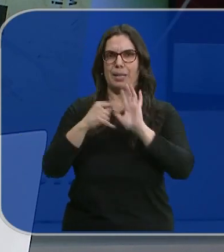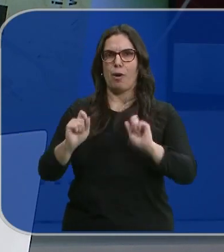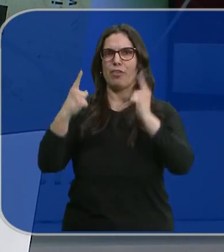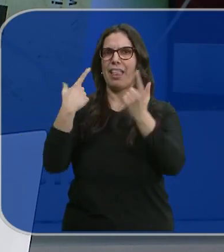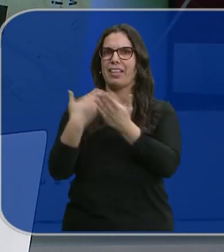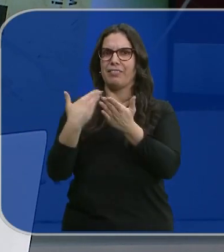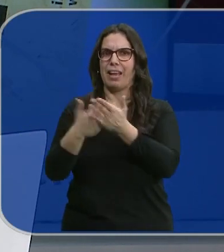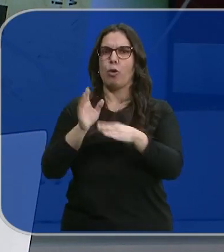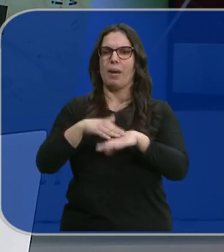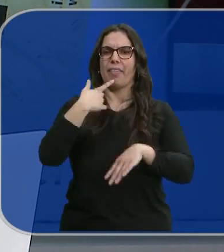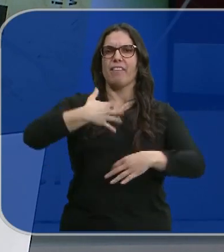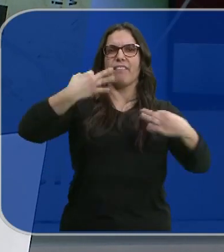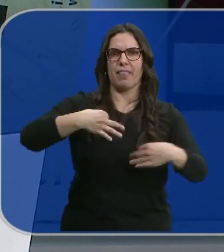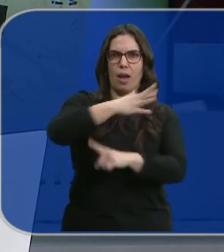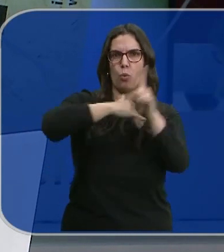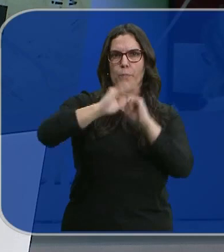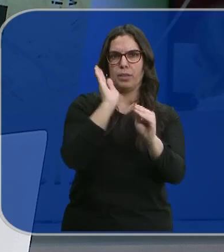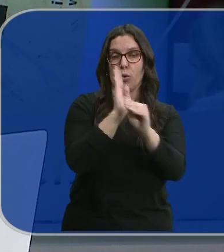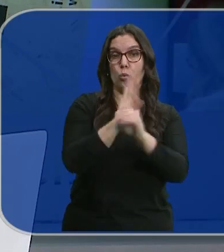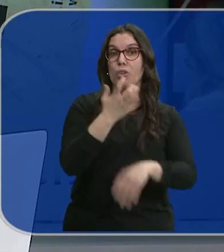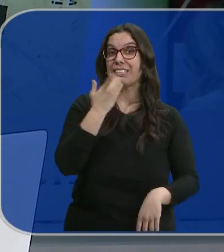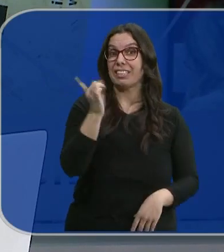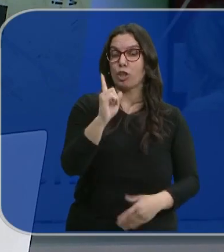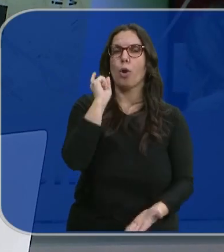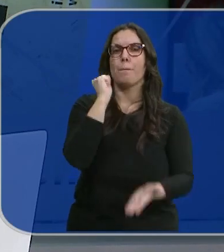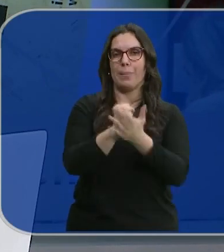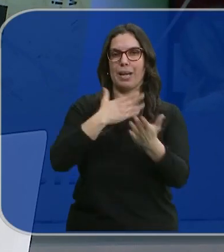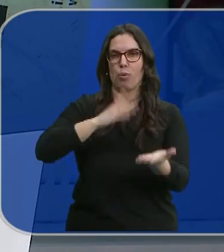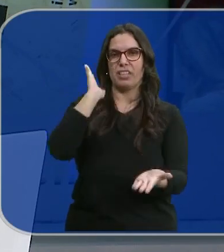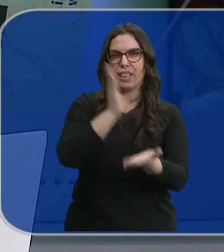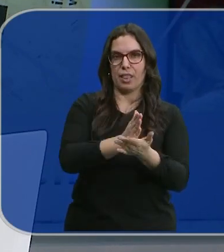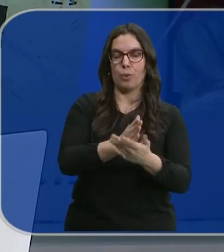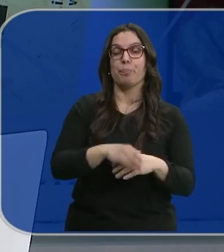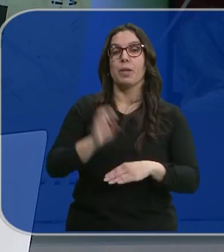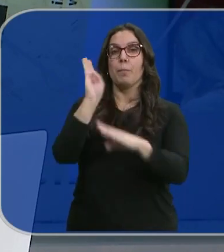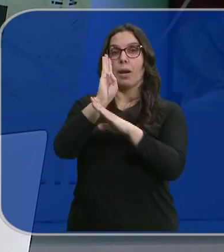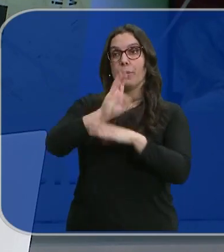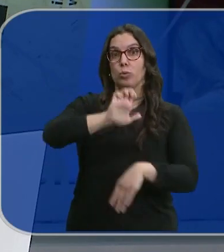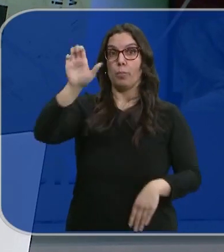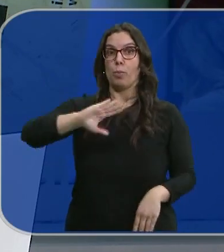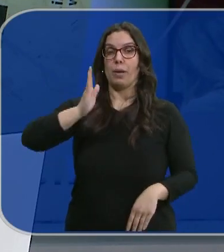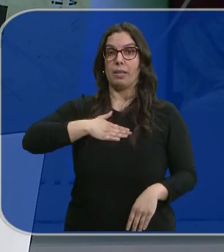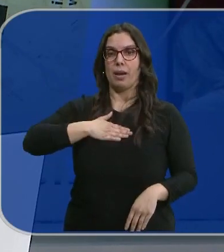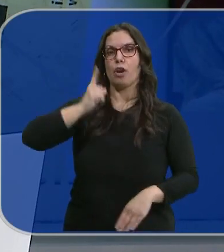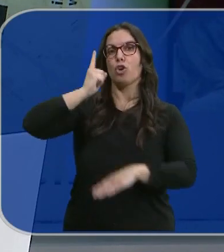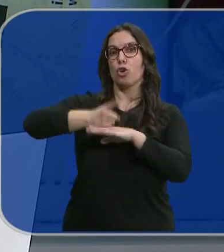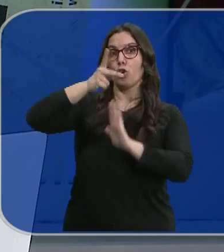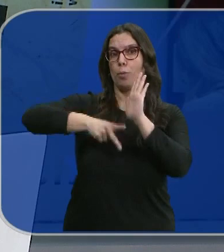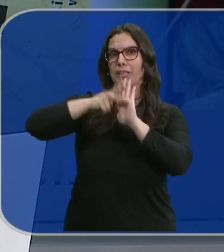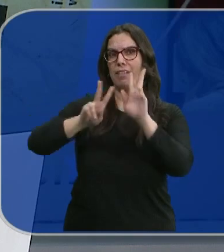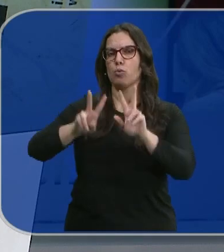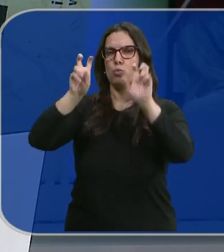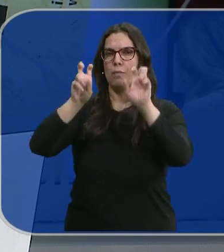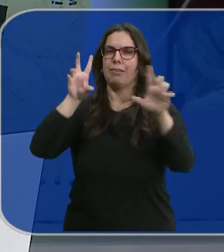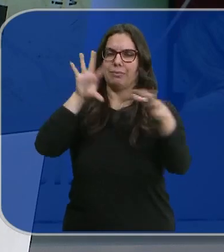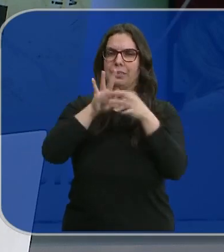oficiales de certificación. Si no es así, las marcas se enfrentan a una dura sanción. El Parlamento Europeo va a aprobar mañana una nueva normativa en este